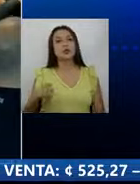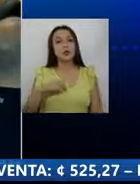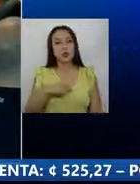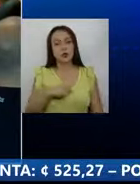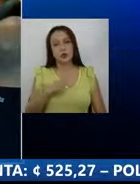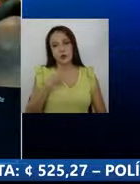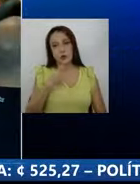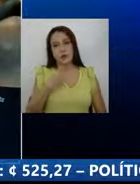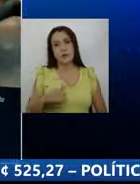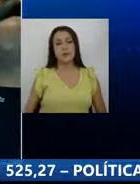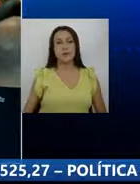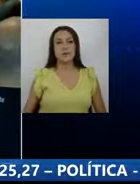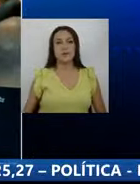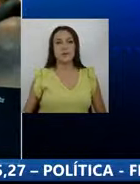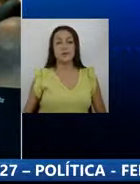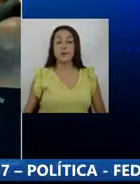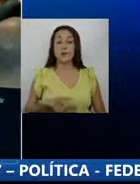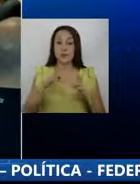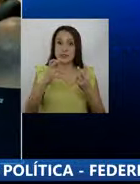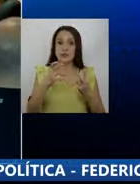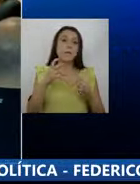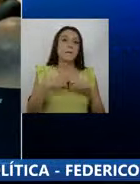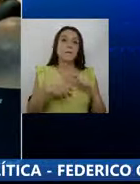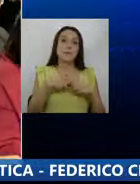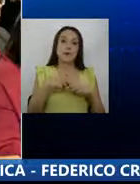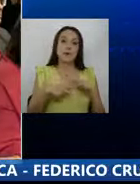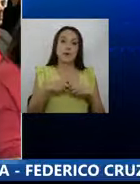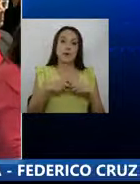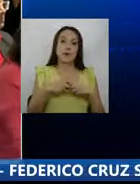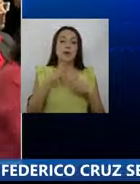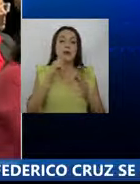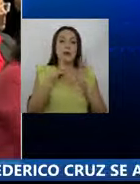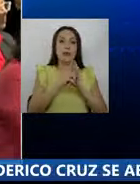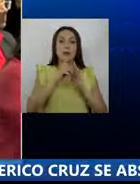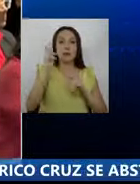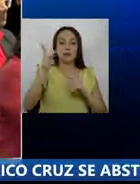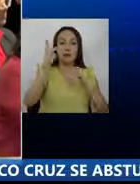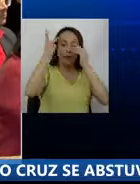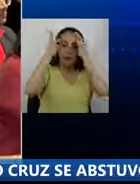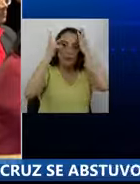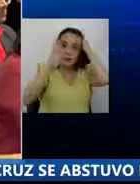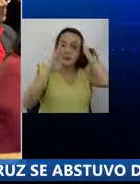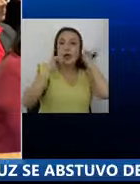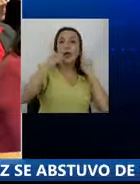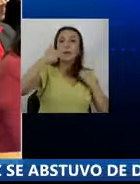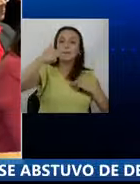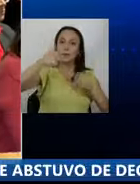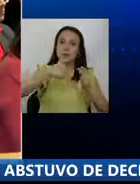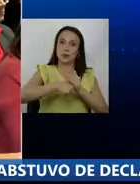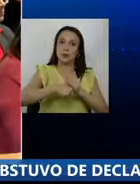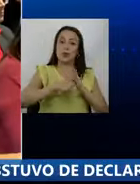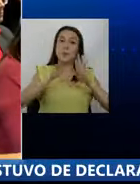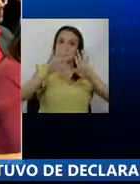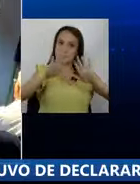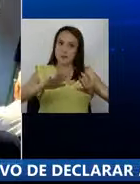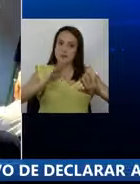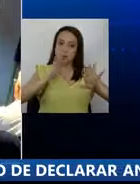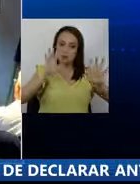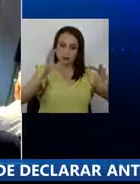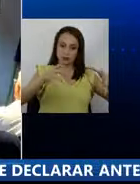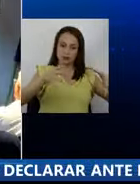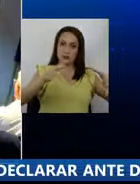en un tema y en un problema que envuelve los derechos políticos, lo que se llama el derecho al sufragio pasivo de un conjunto de